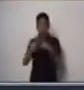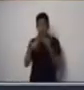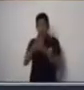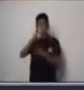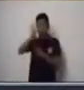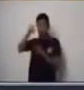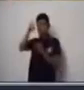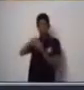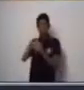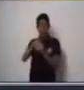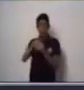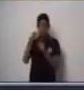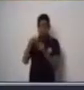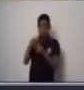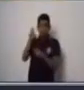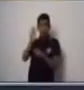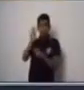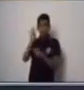pegamento